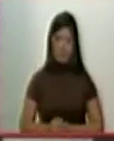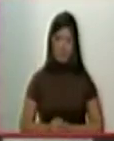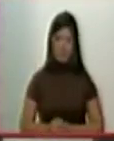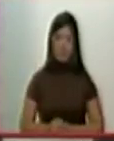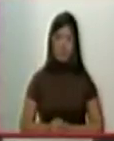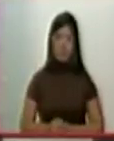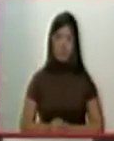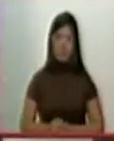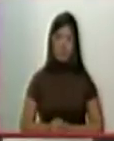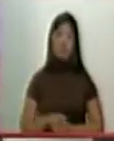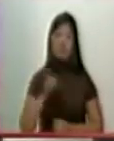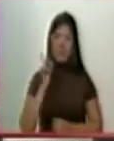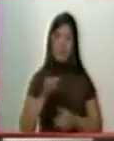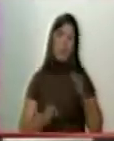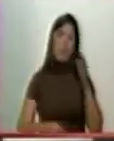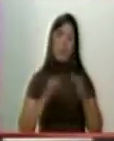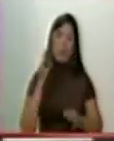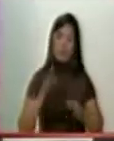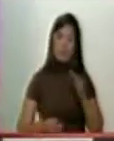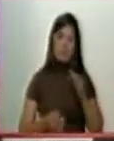y se ha hecho justicia en su nombre.